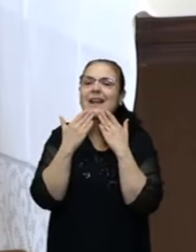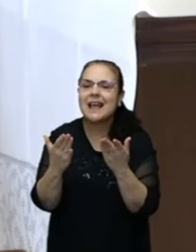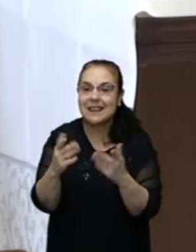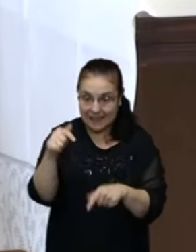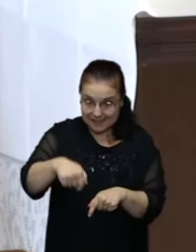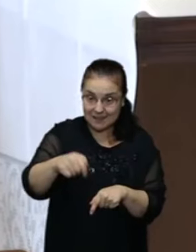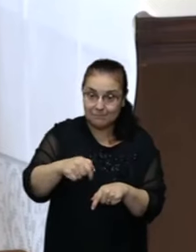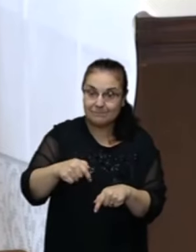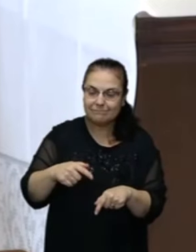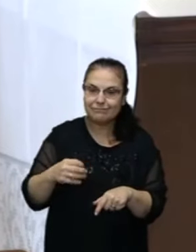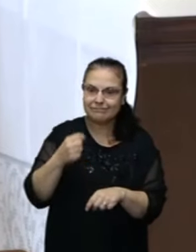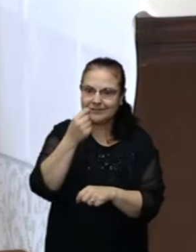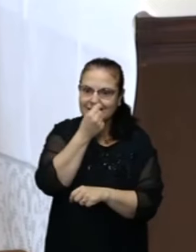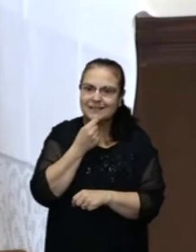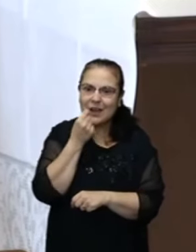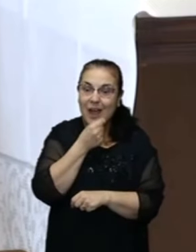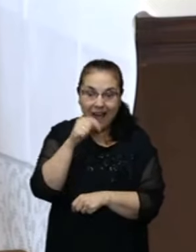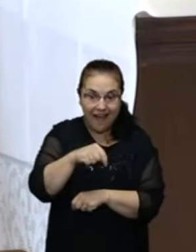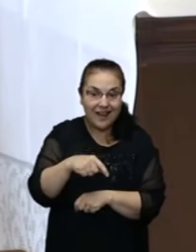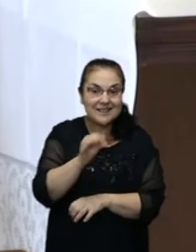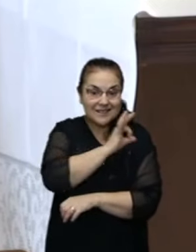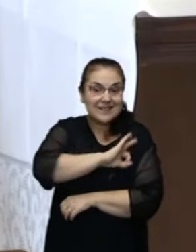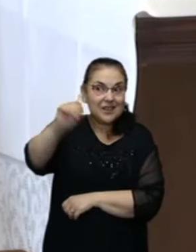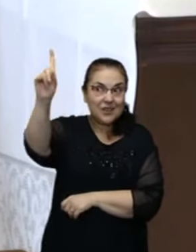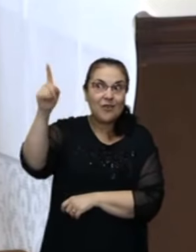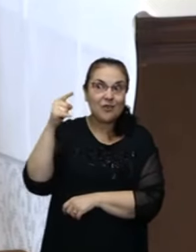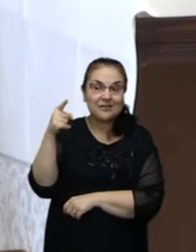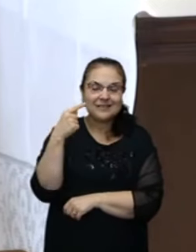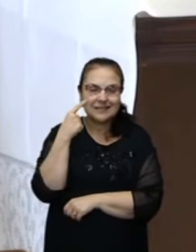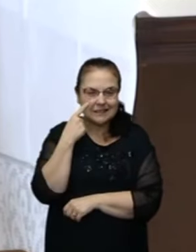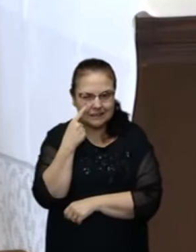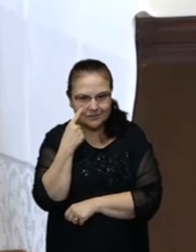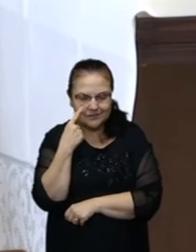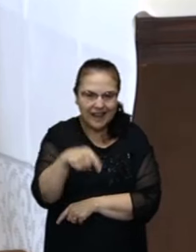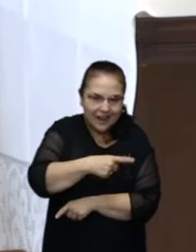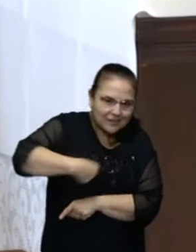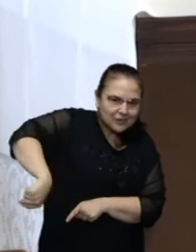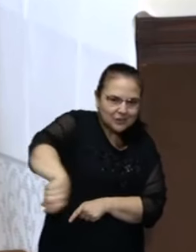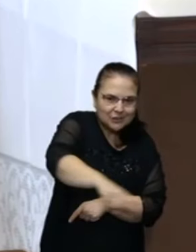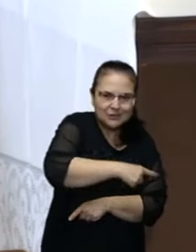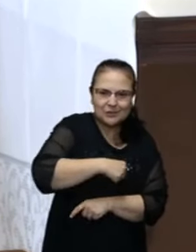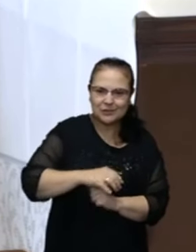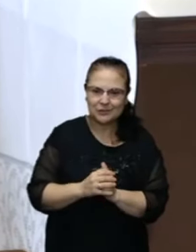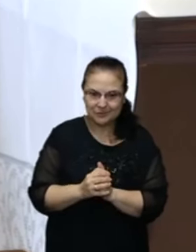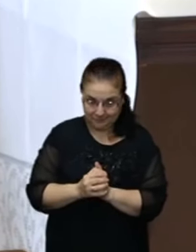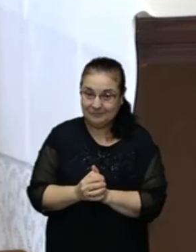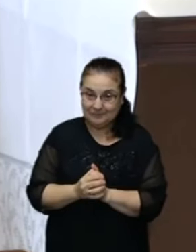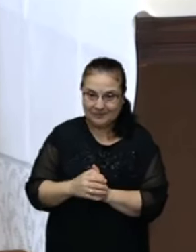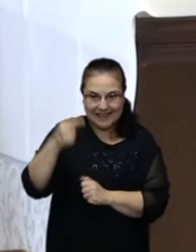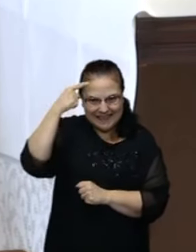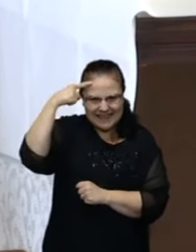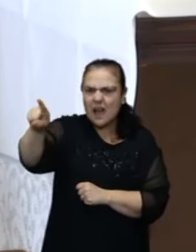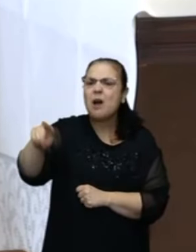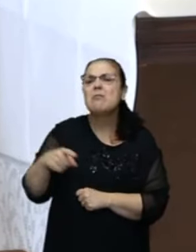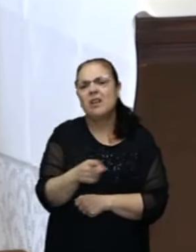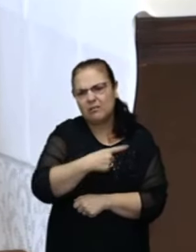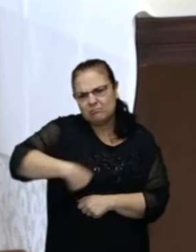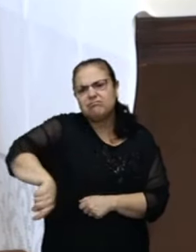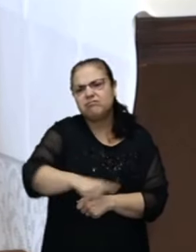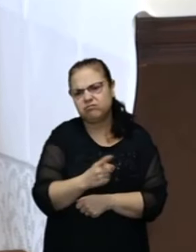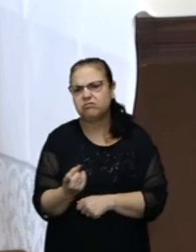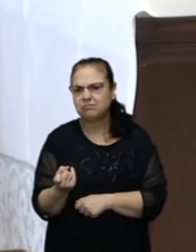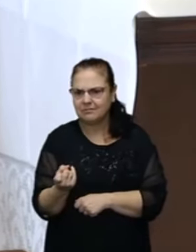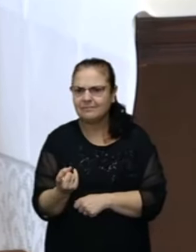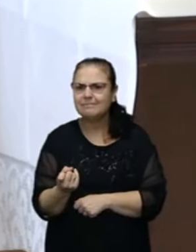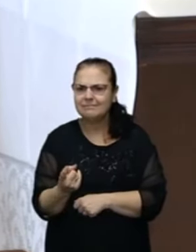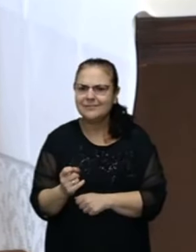Eucaristía a ese Señor que se fija en nosotros, que sabe que le necesitamos